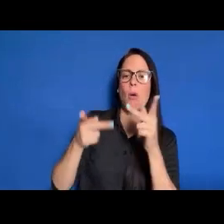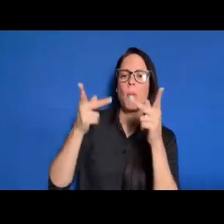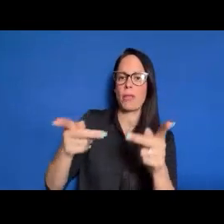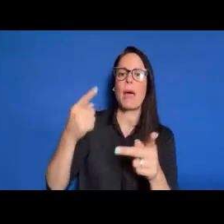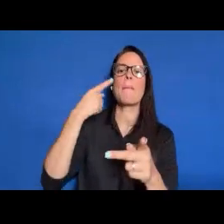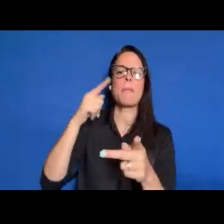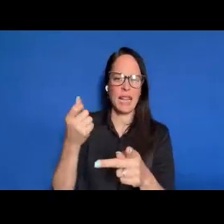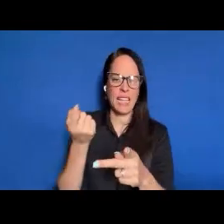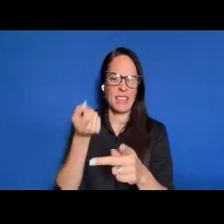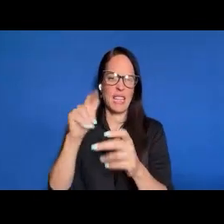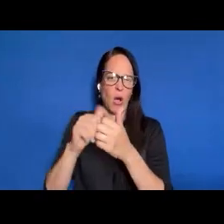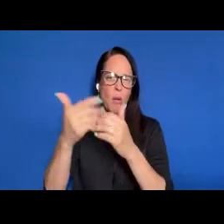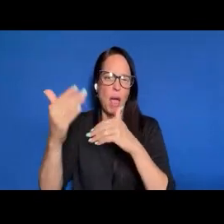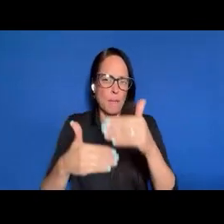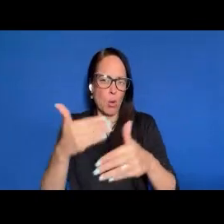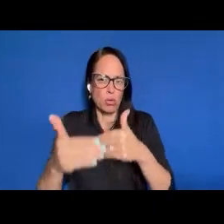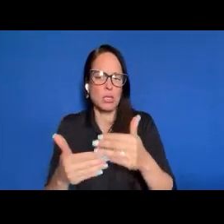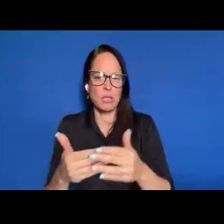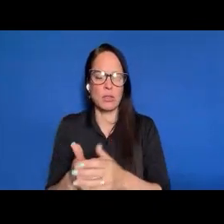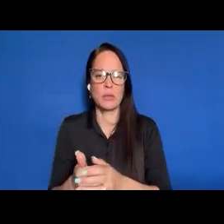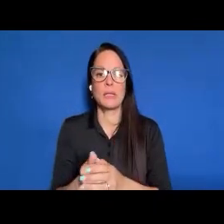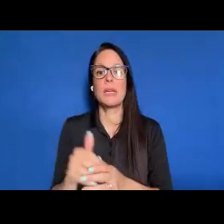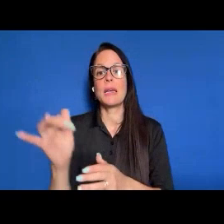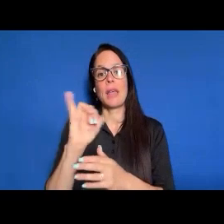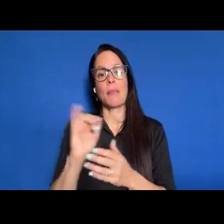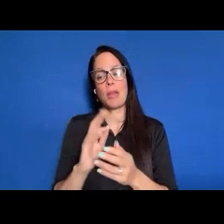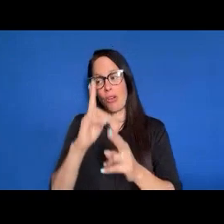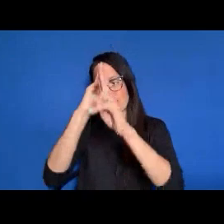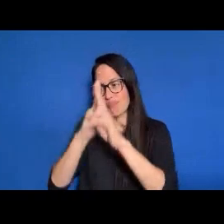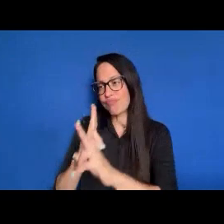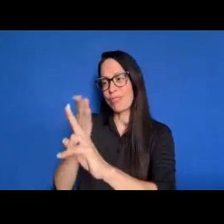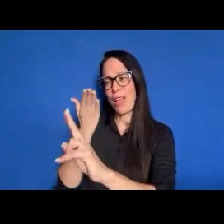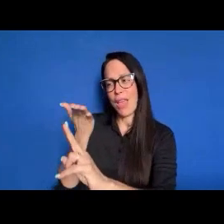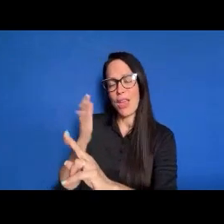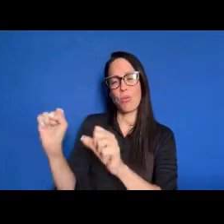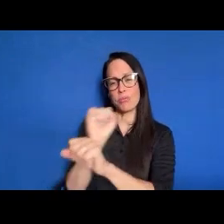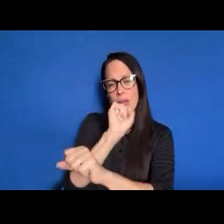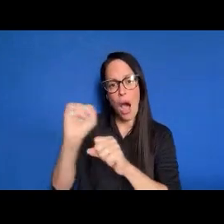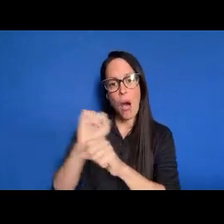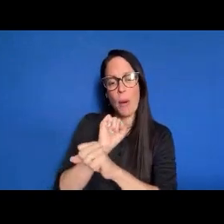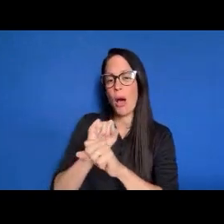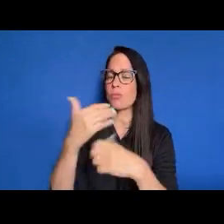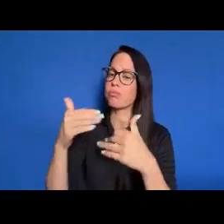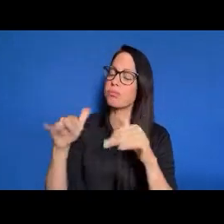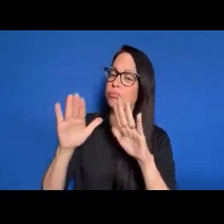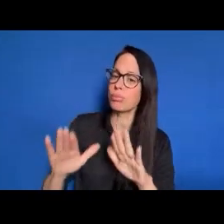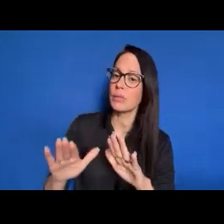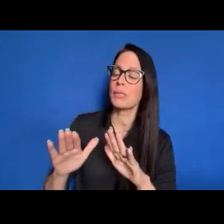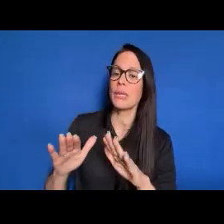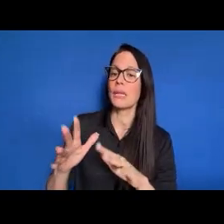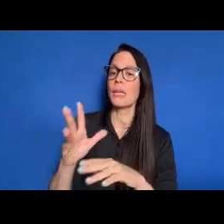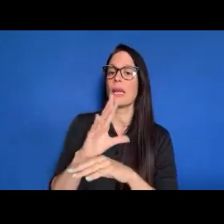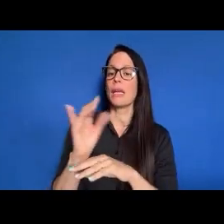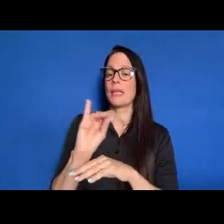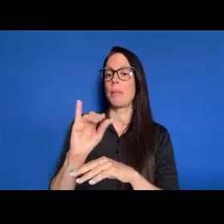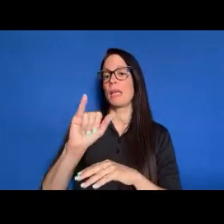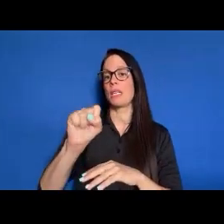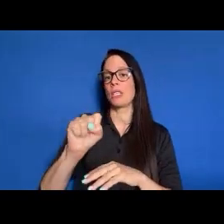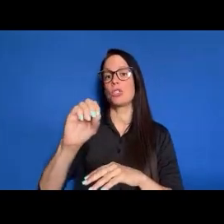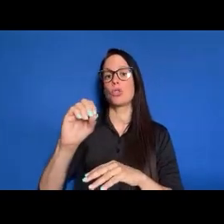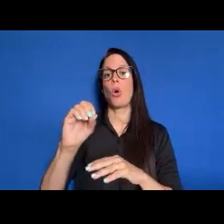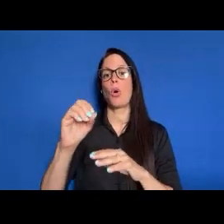encontramos. Así que es importante también dar reconocimiento a ese esfuerzo, a ese trabajo que cada una de estas organizaciones hizo, presentó, ¿verdad? Así que